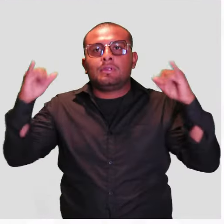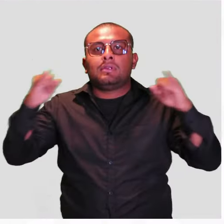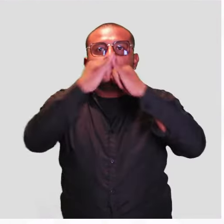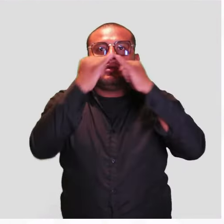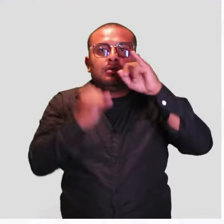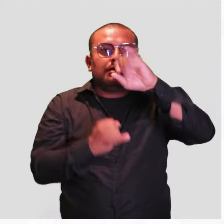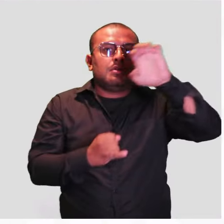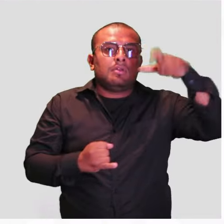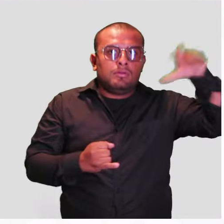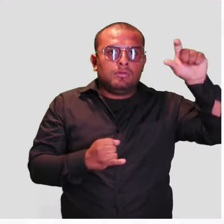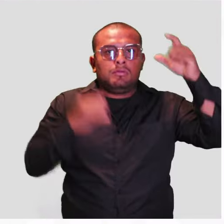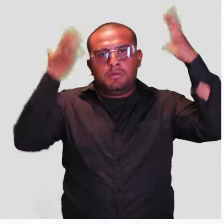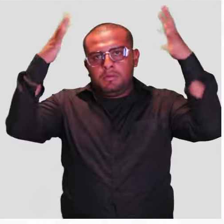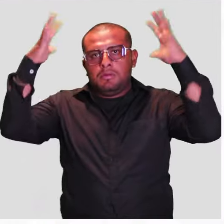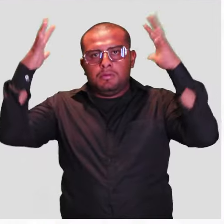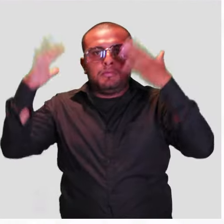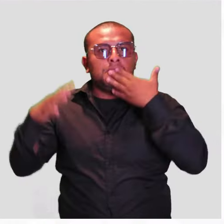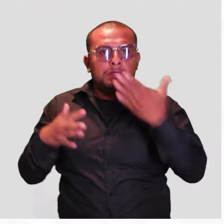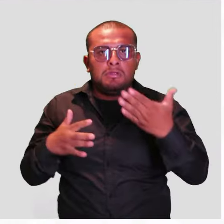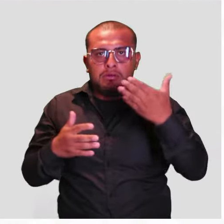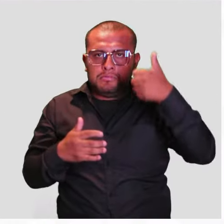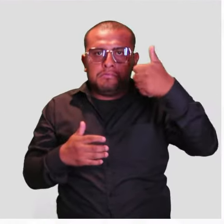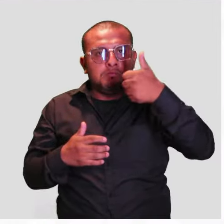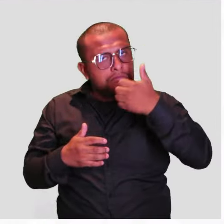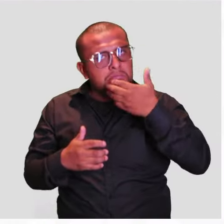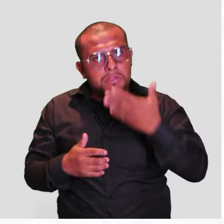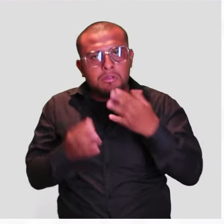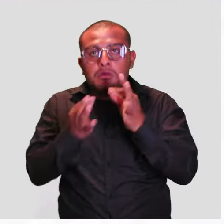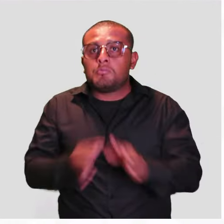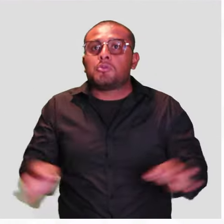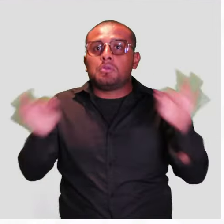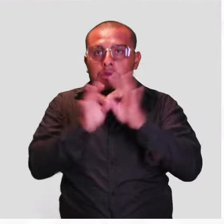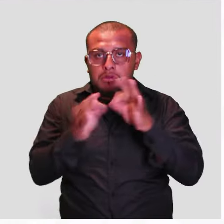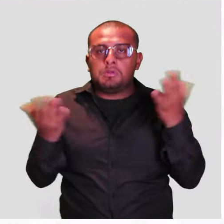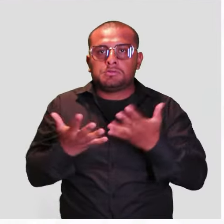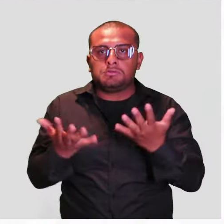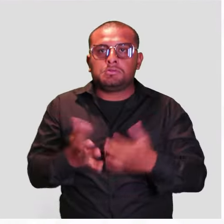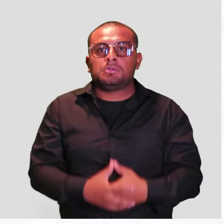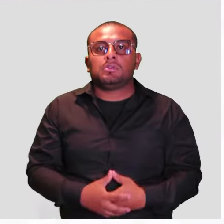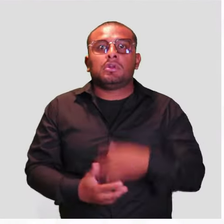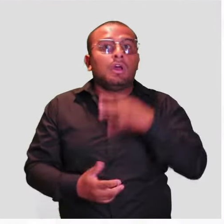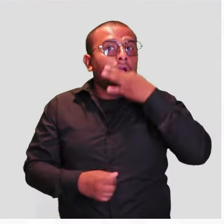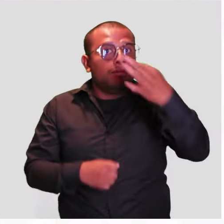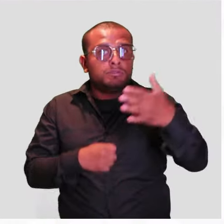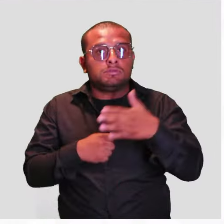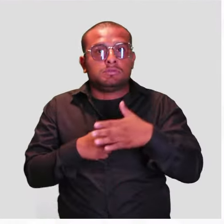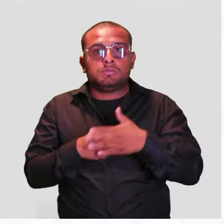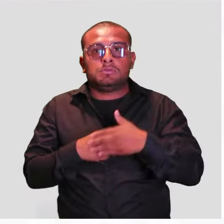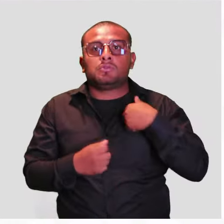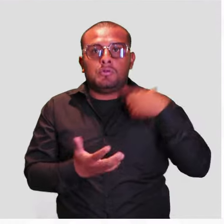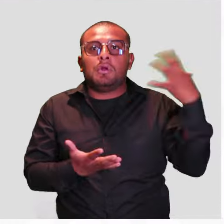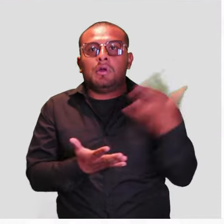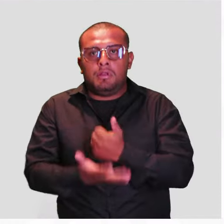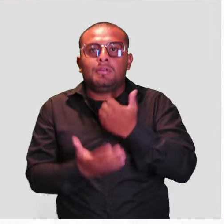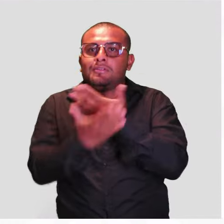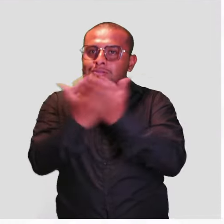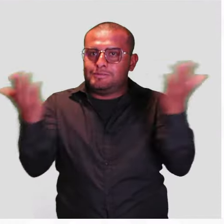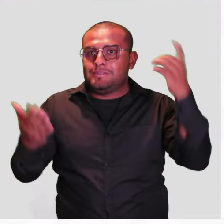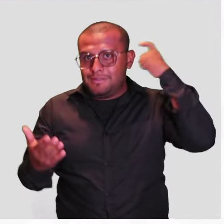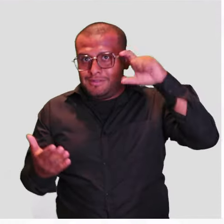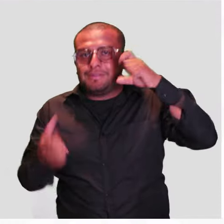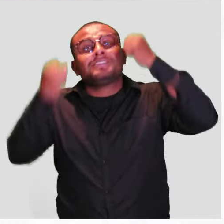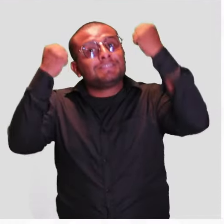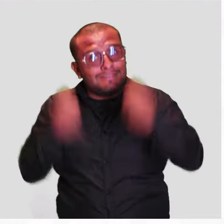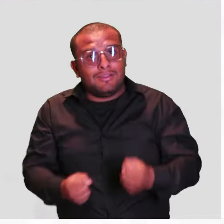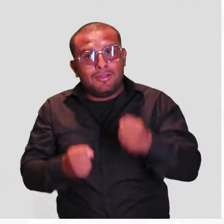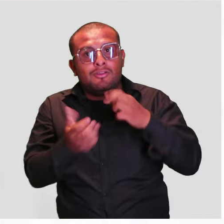de nuestro estado. Es importante la labor de ustedes, que quiero decirles se ha portado bien a todo dar con Querétaro Seguro acá en San Juan